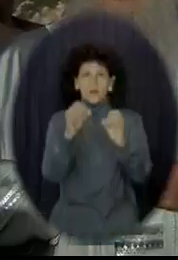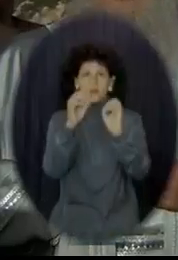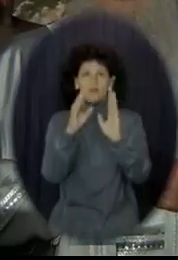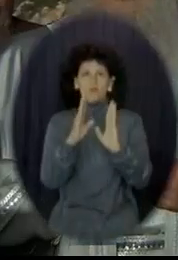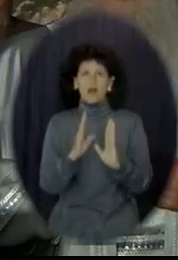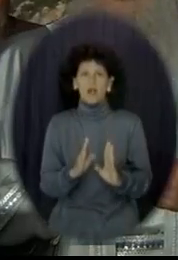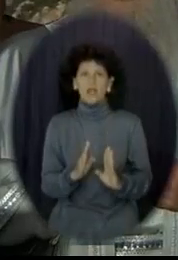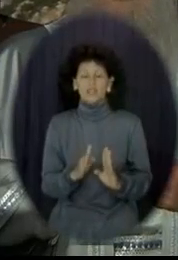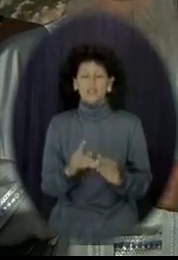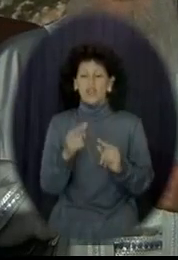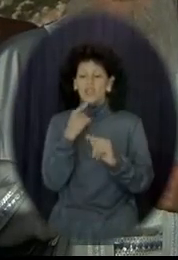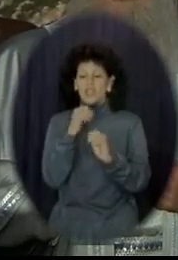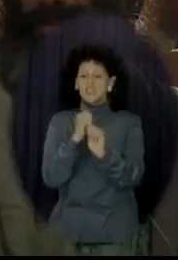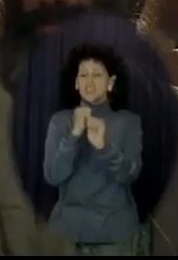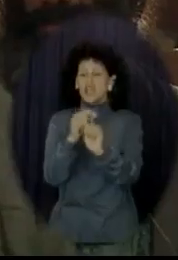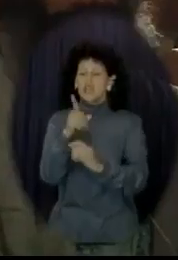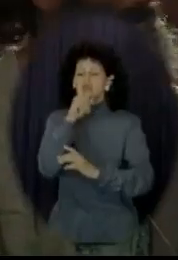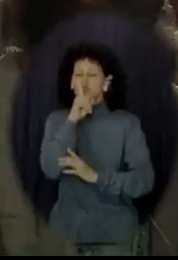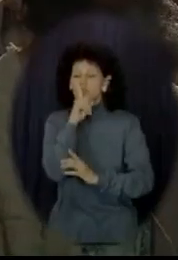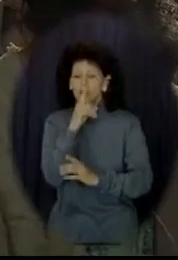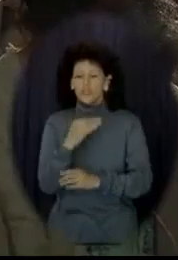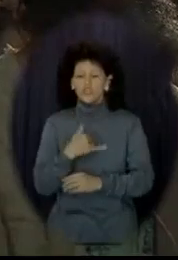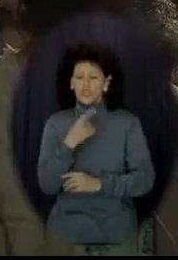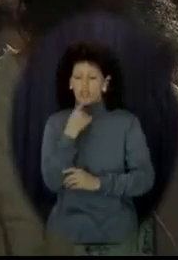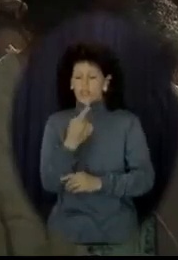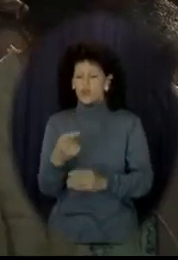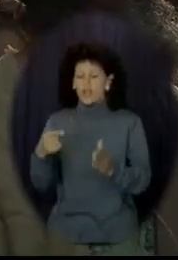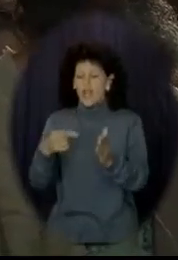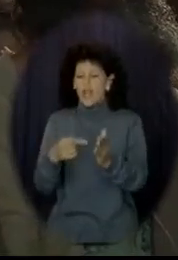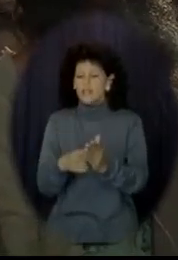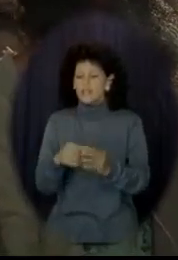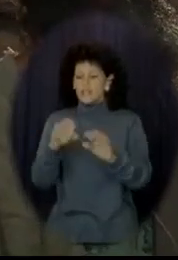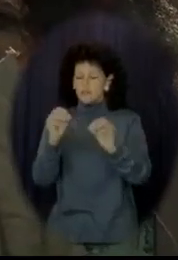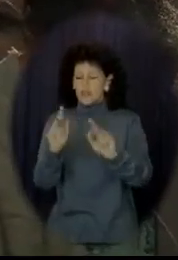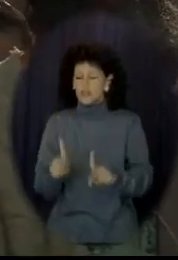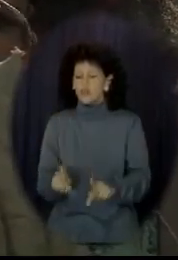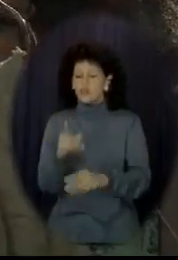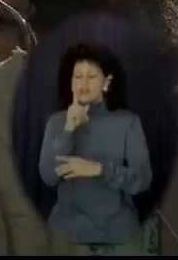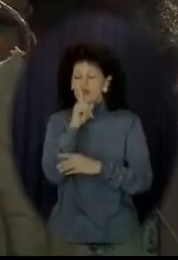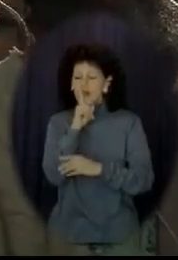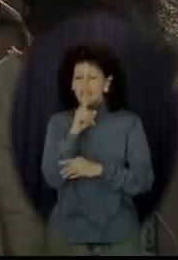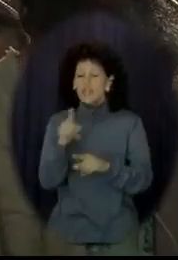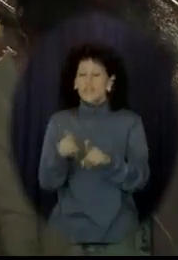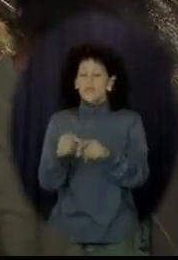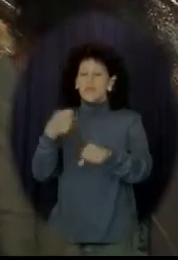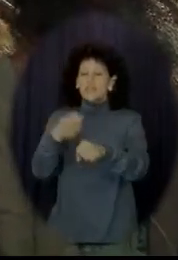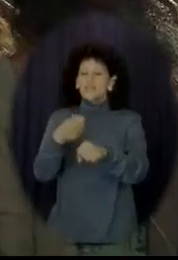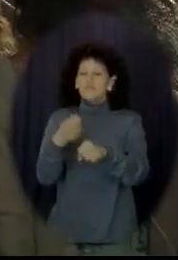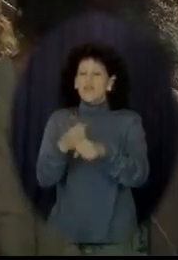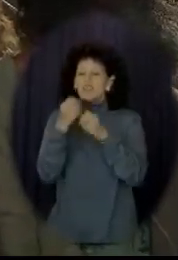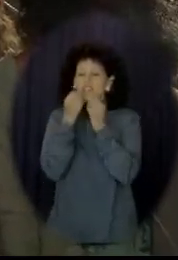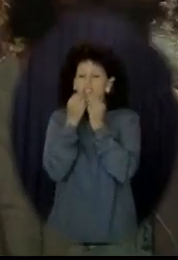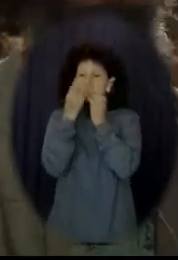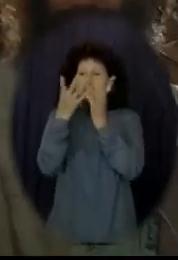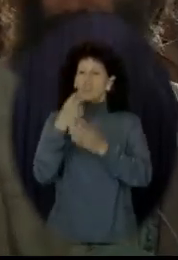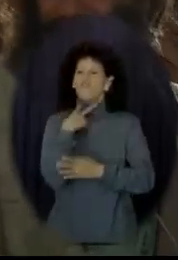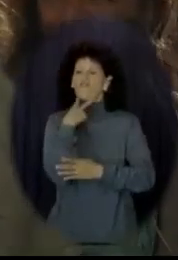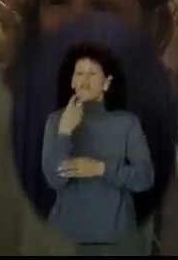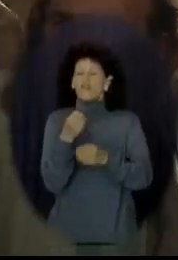Maestro, di a tus seguidores que se callen. Les digo que si esta gente calla, entonces las piedras gritarán.